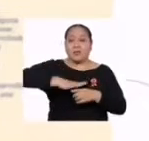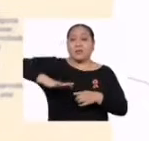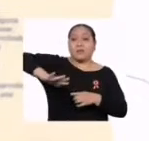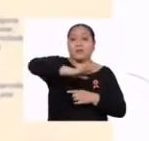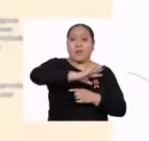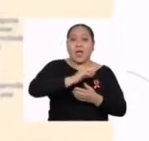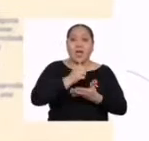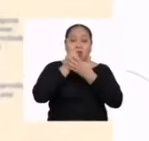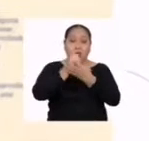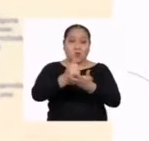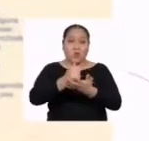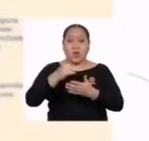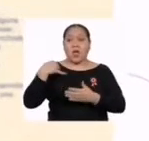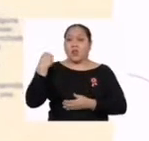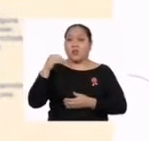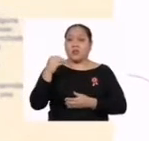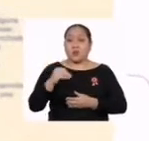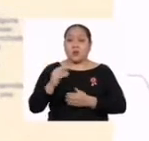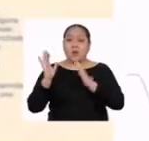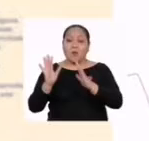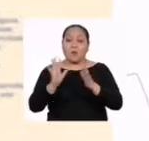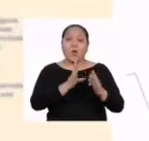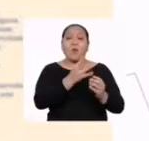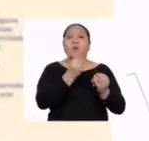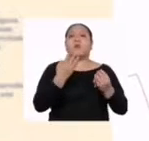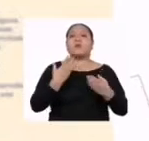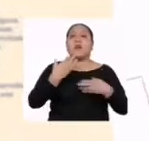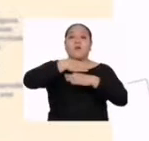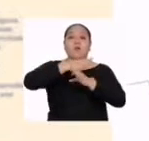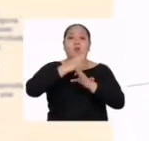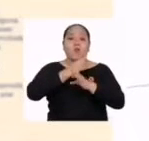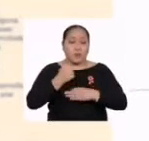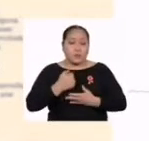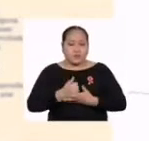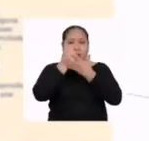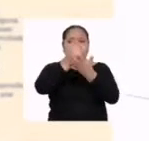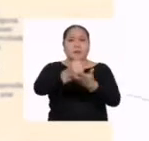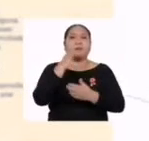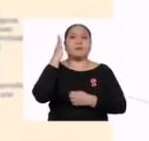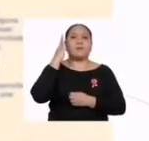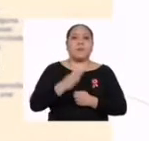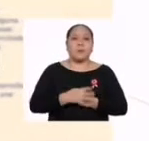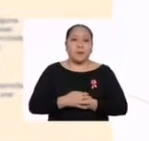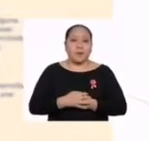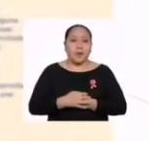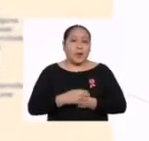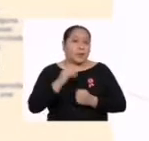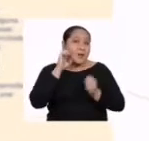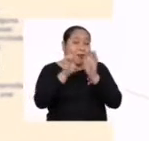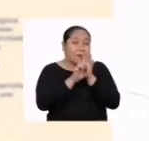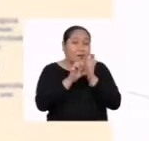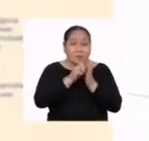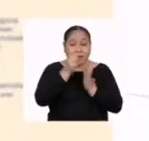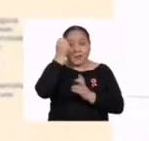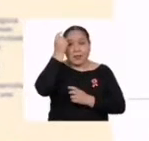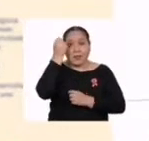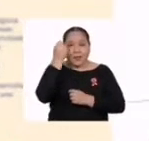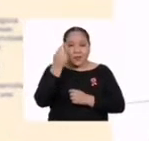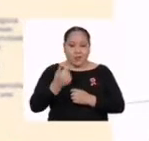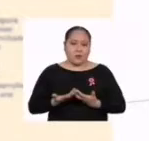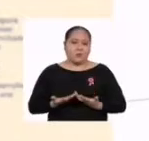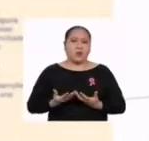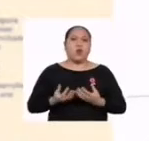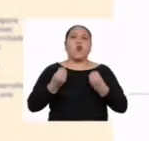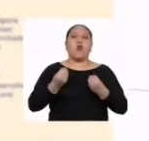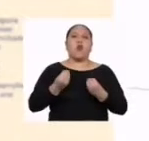y los jóvenes a desarrollar muchas facultades que les servirán en un futuro, como el comprender de una manera vivencial